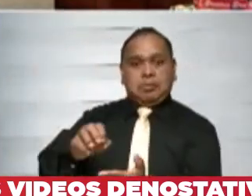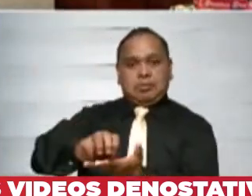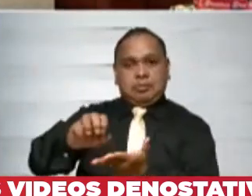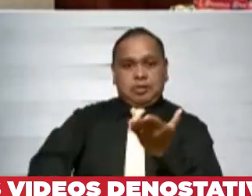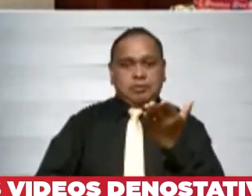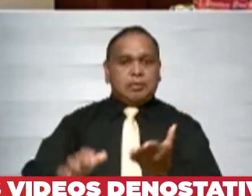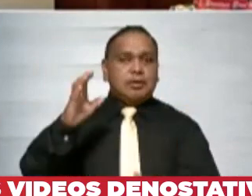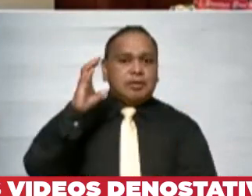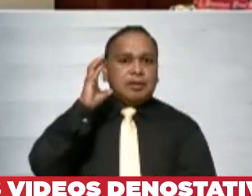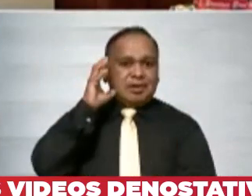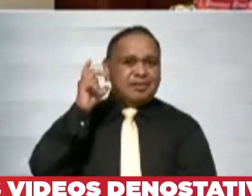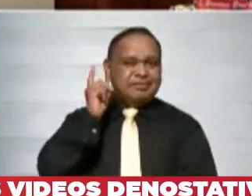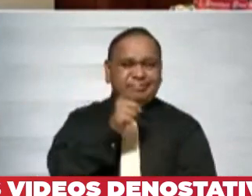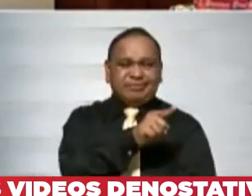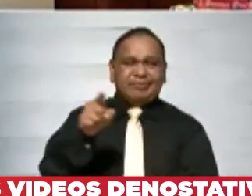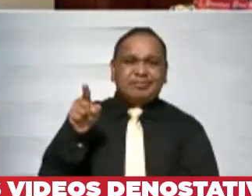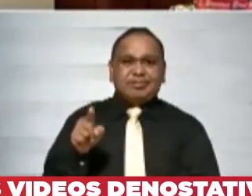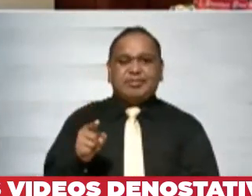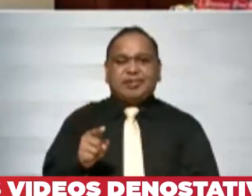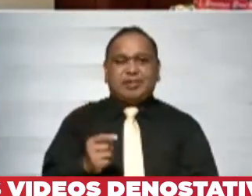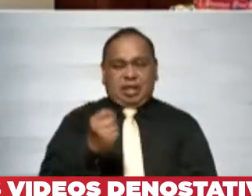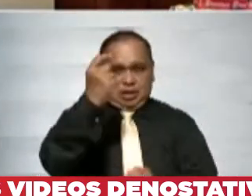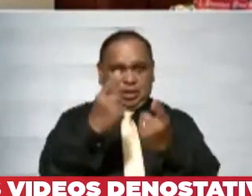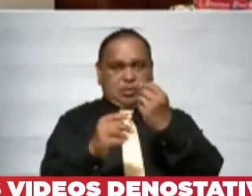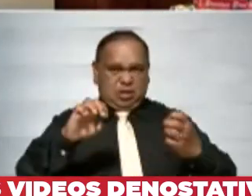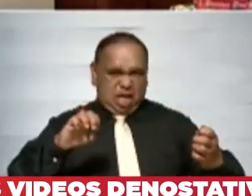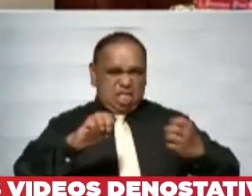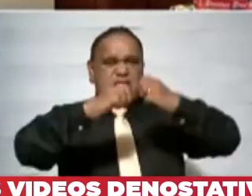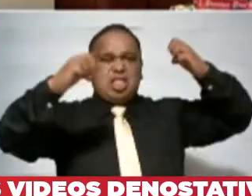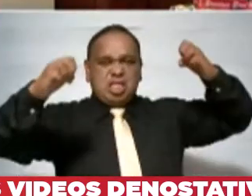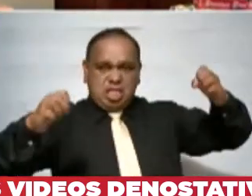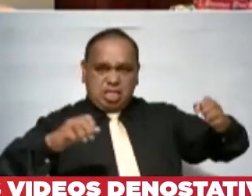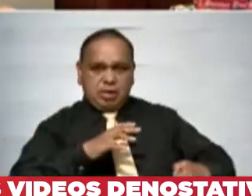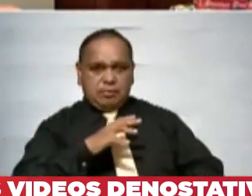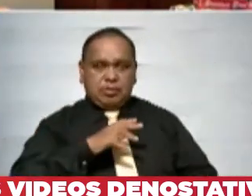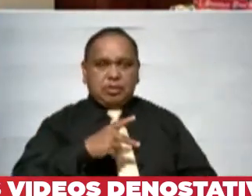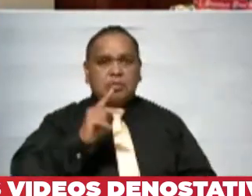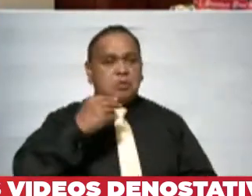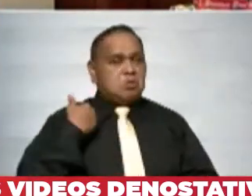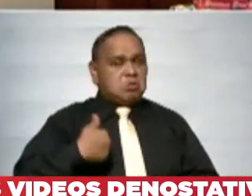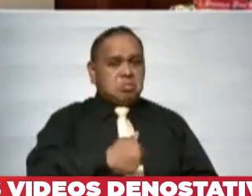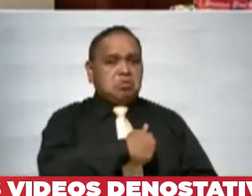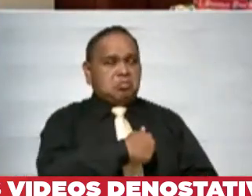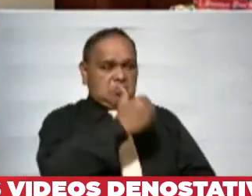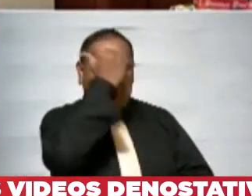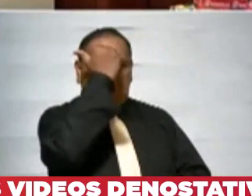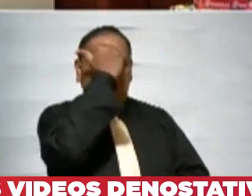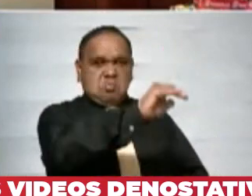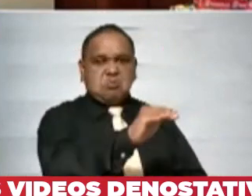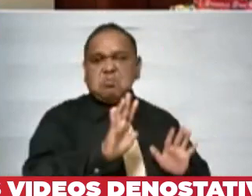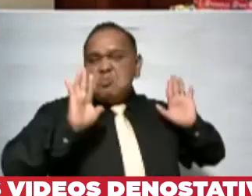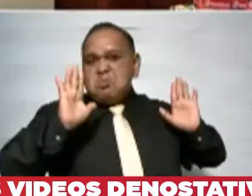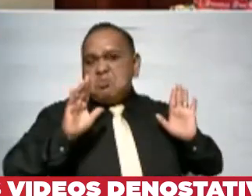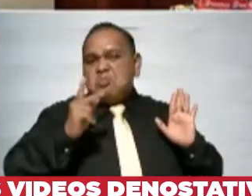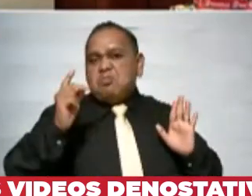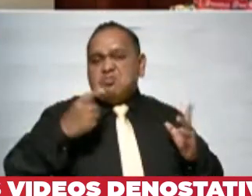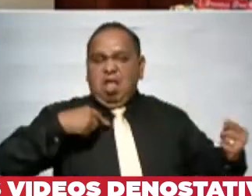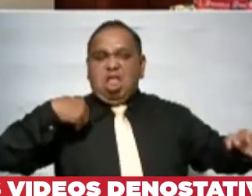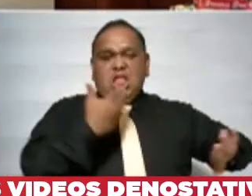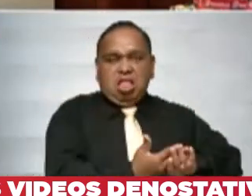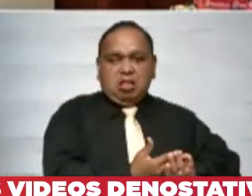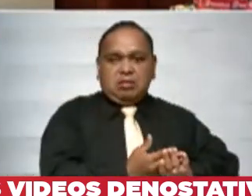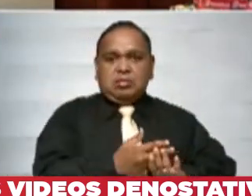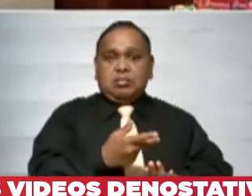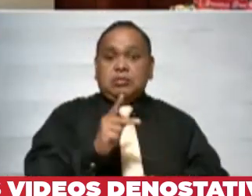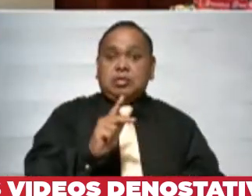eso, pues se ha ido ganando algunos adversarios, pero nosotros nunca, ni la conocemos, ni nos hemos metido con ella y de repente, pues